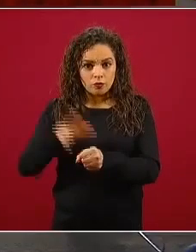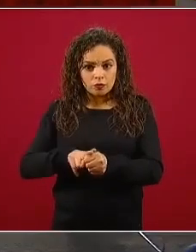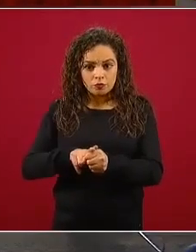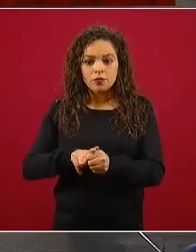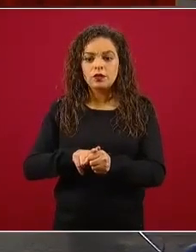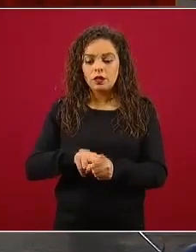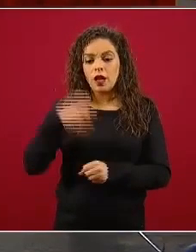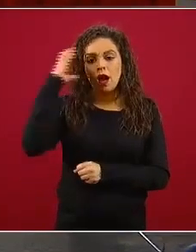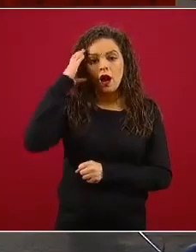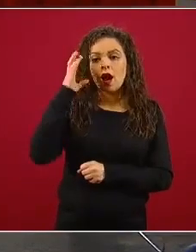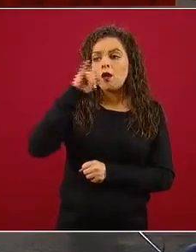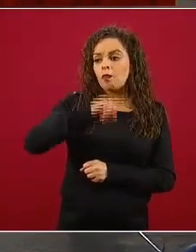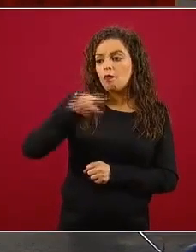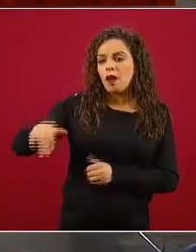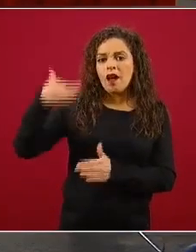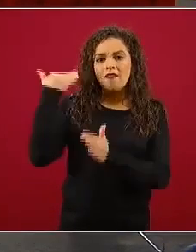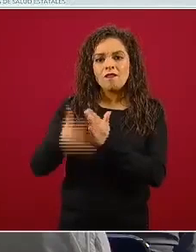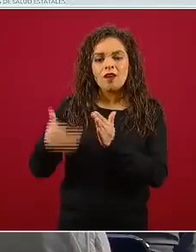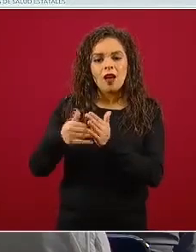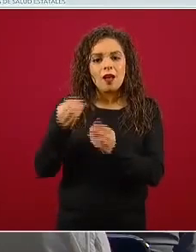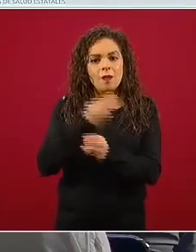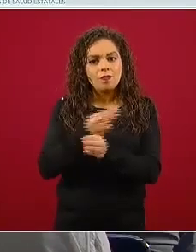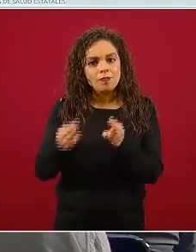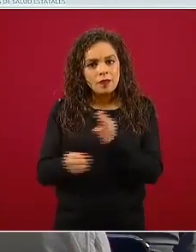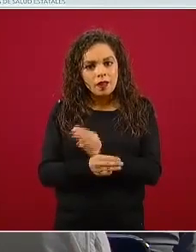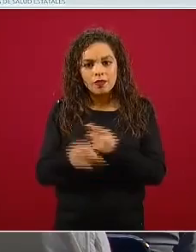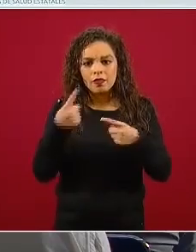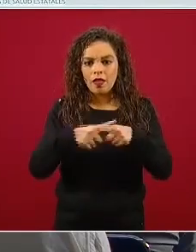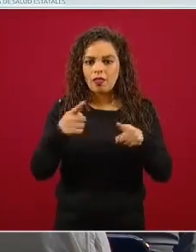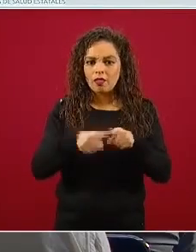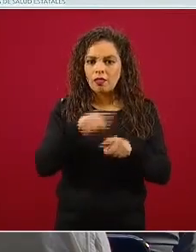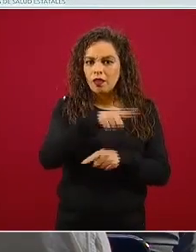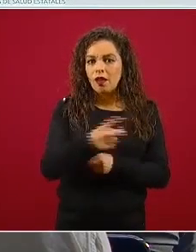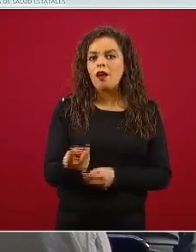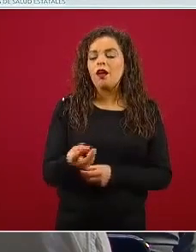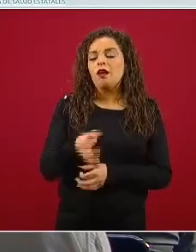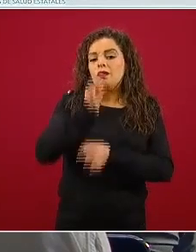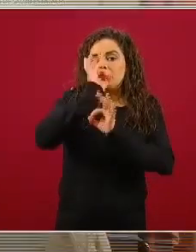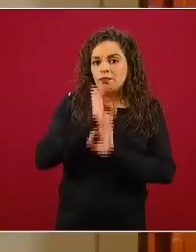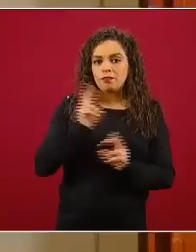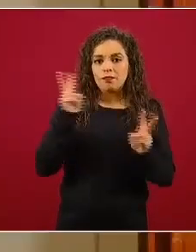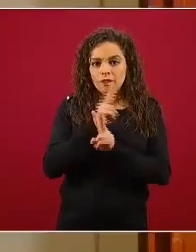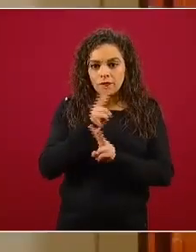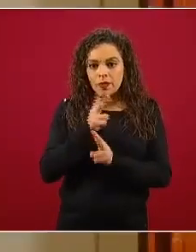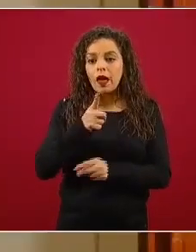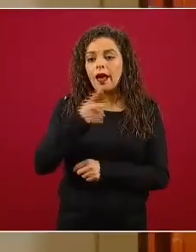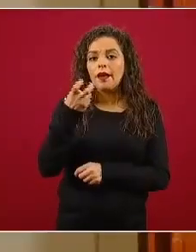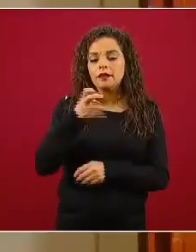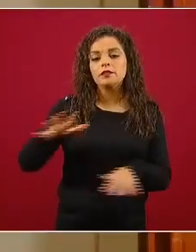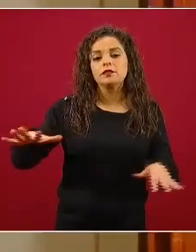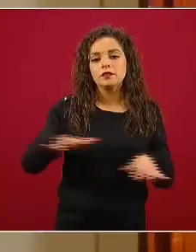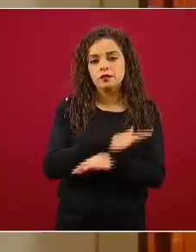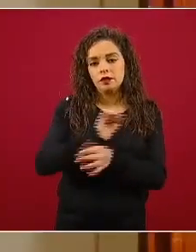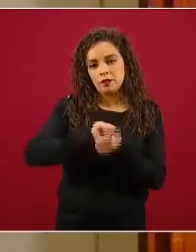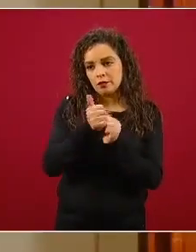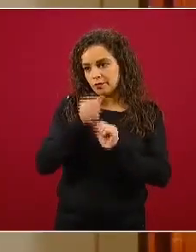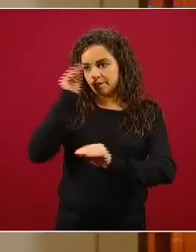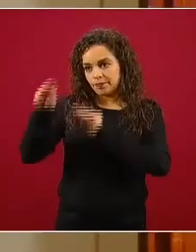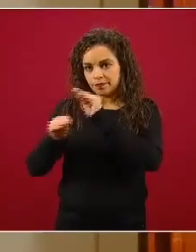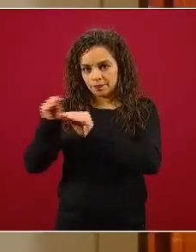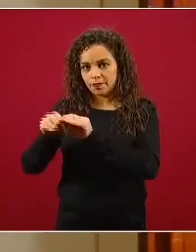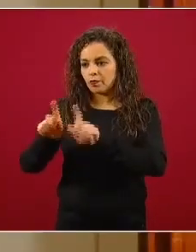o no tienen todos estos componentes, se reconvierten a camas de terapia intensiva. Se les da un ventilador, se les